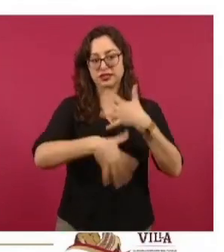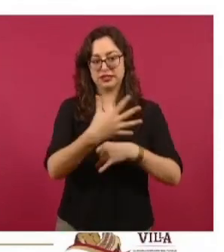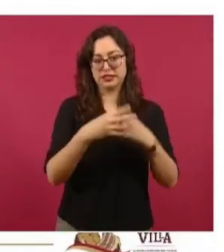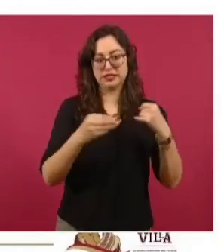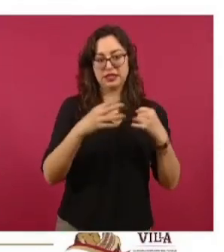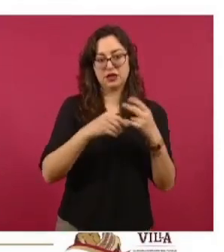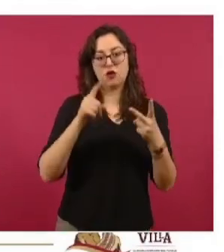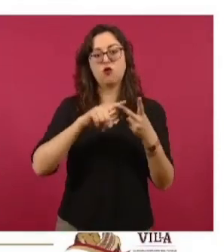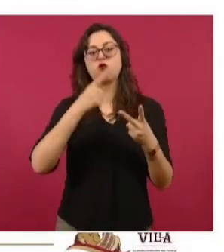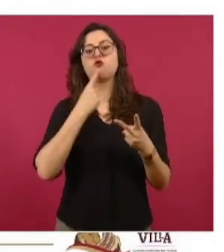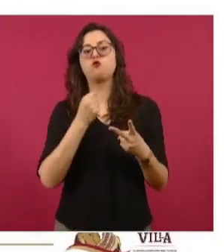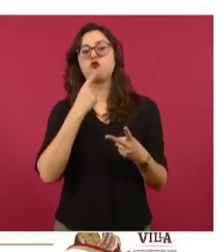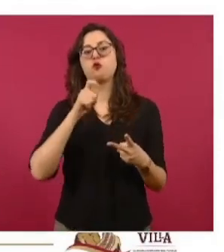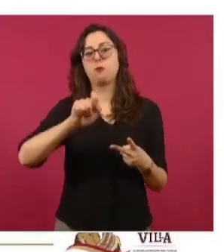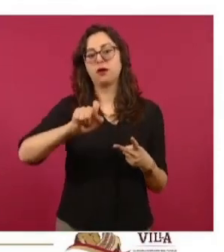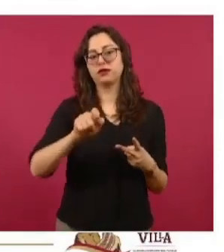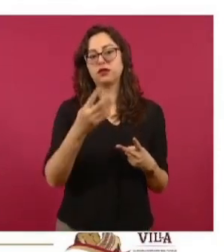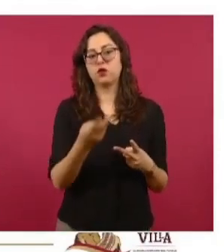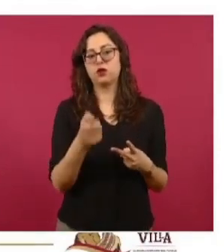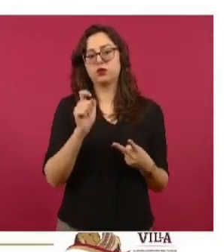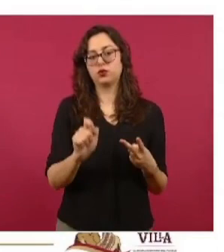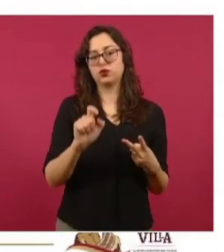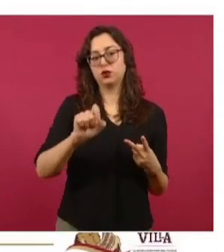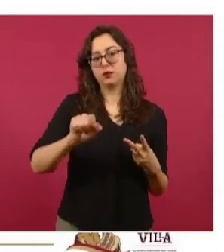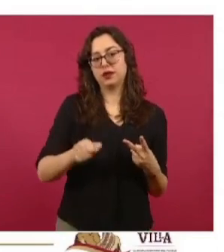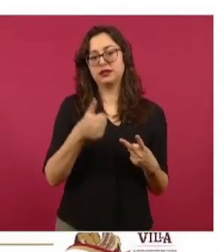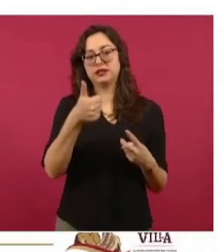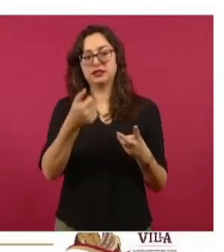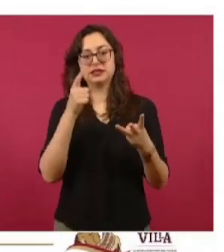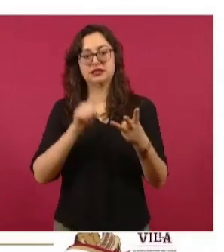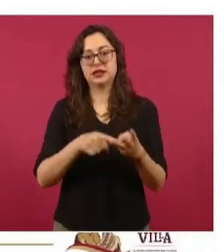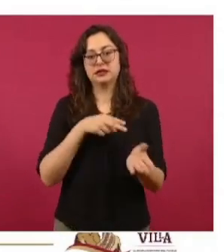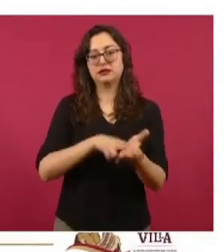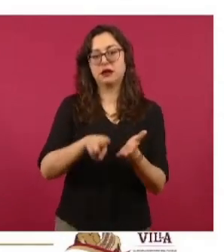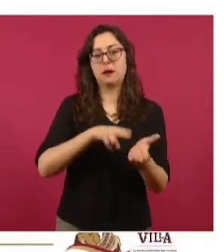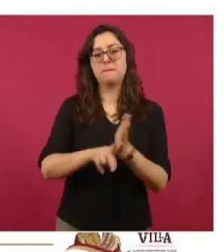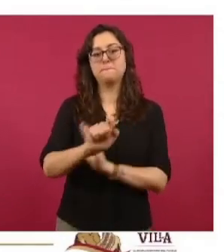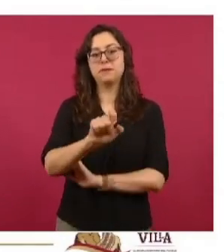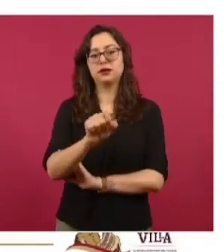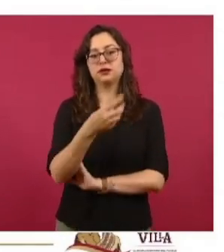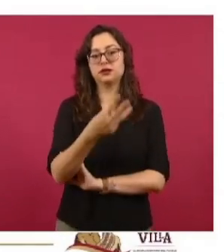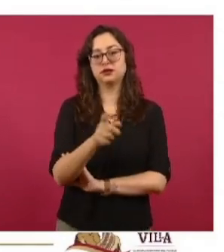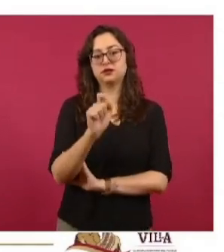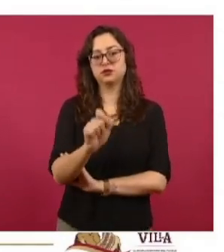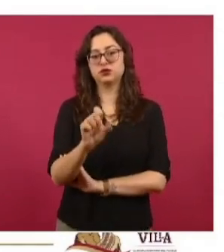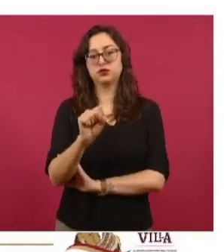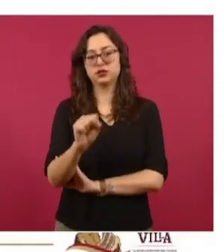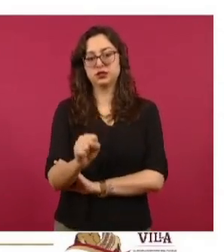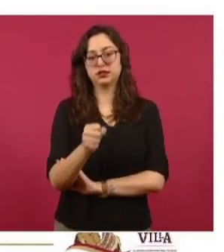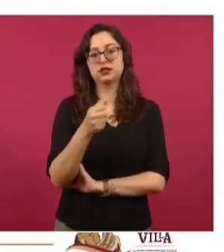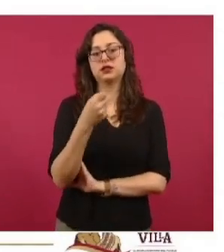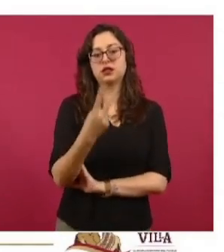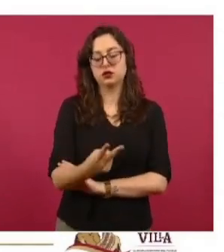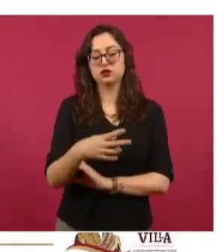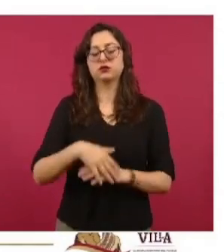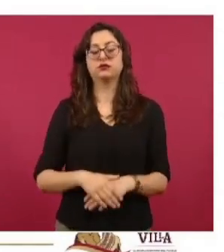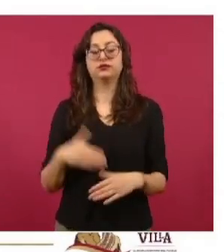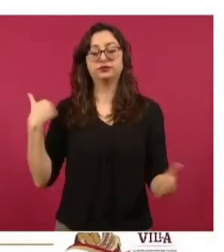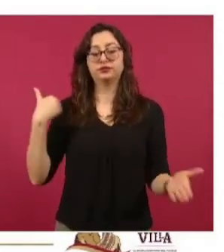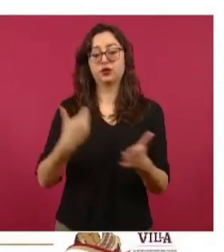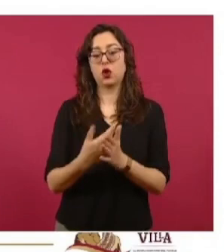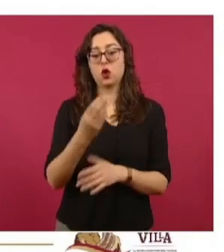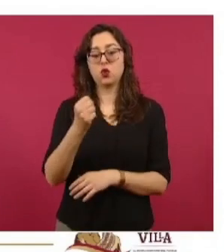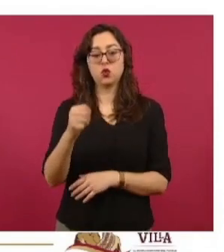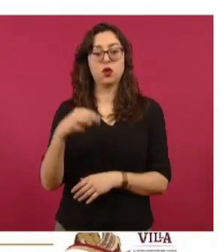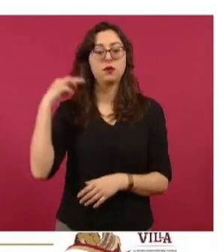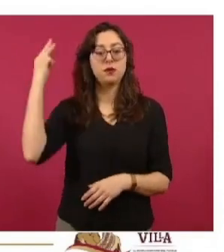26 centavos. Y del diésel, 23 pesos con 62 centavos. Con corte el 9 de marzo, la mezcla mexicana de